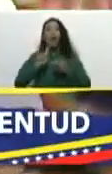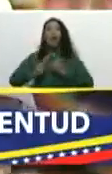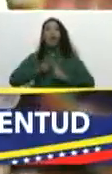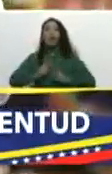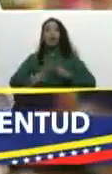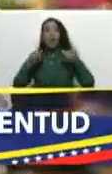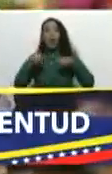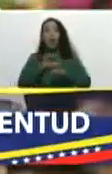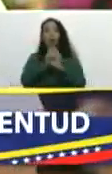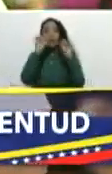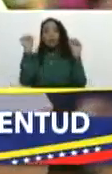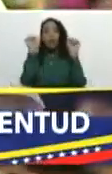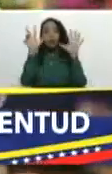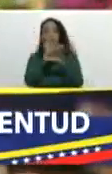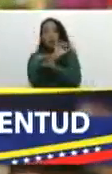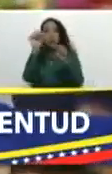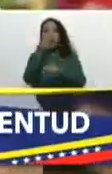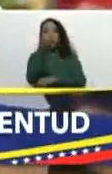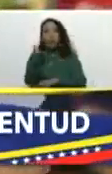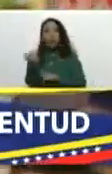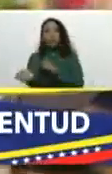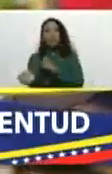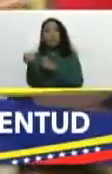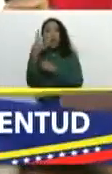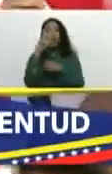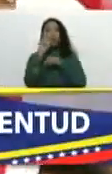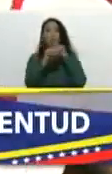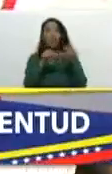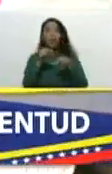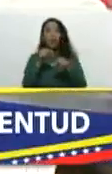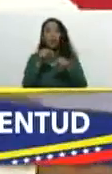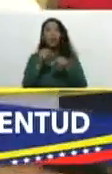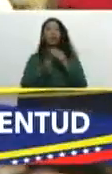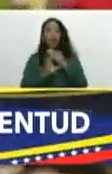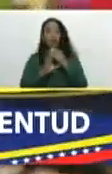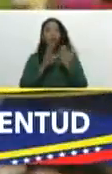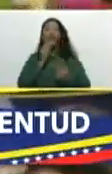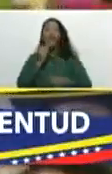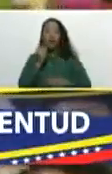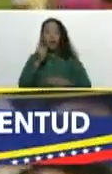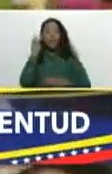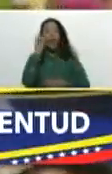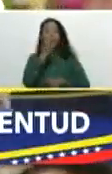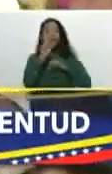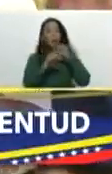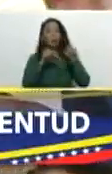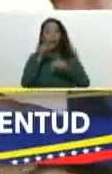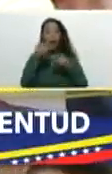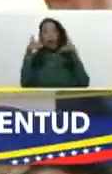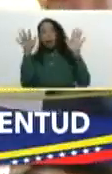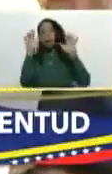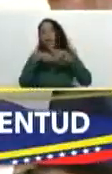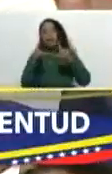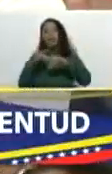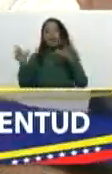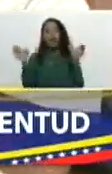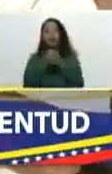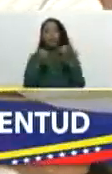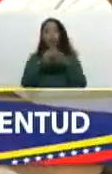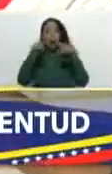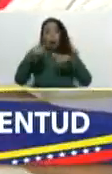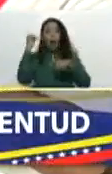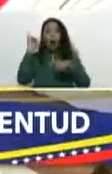Esta mañana a las 8 de la mañana usted envió un tuit. Revisamos tuit todavía los jóvenes. A pesar que hay distintas generaciones aquí, la